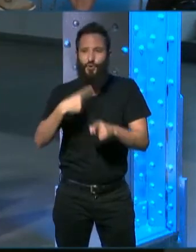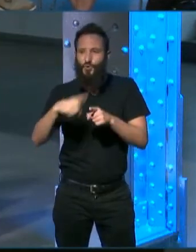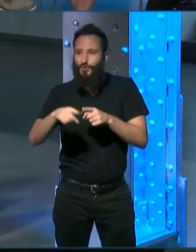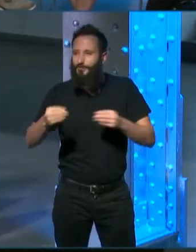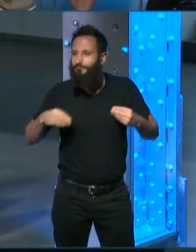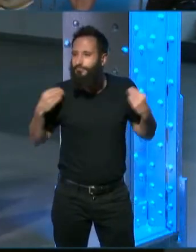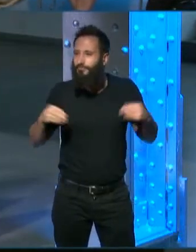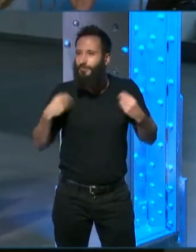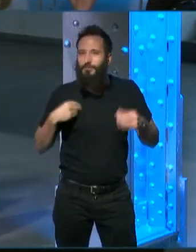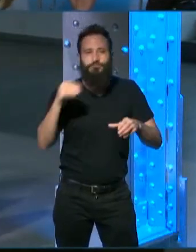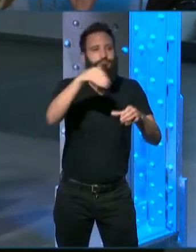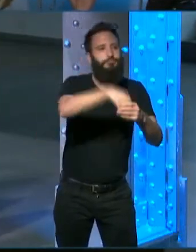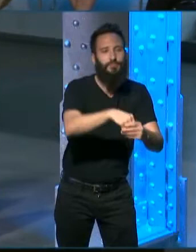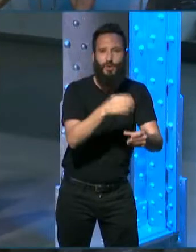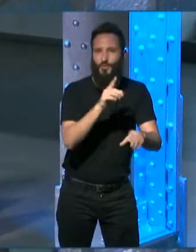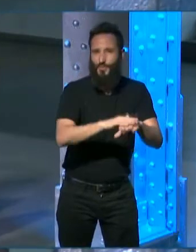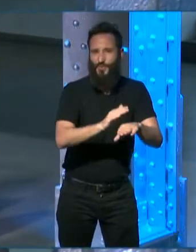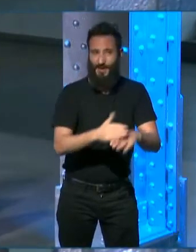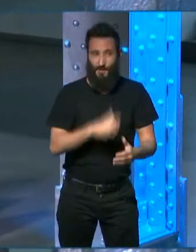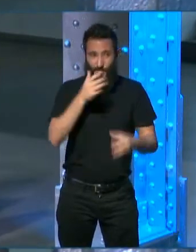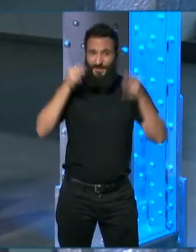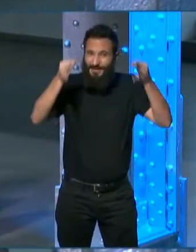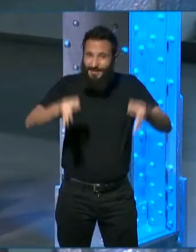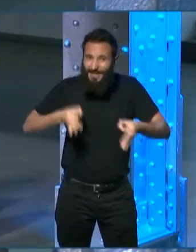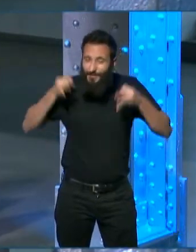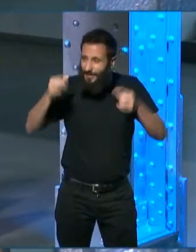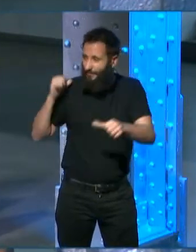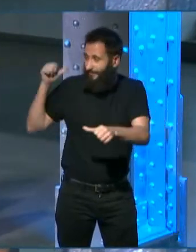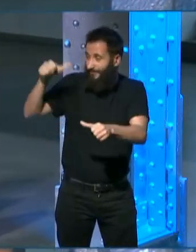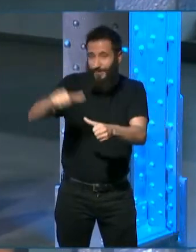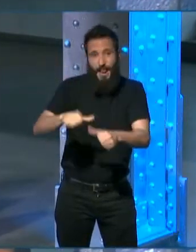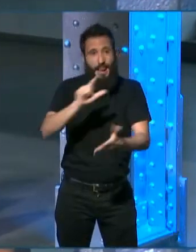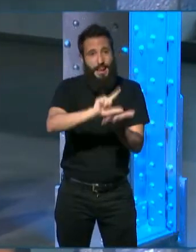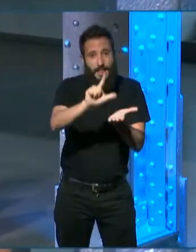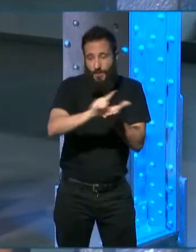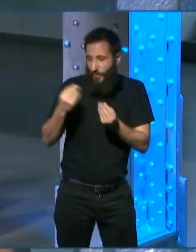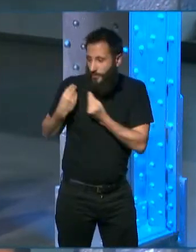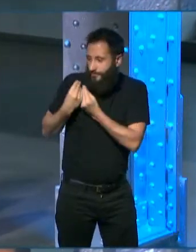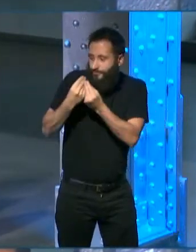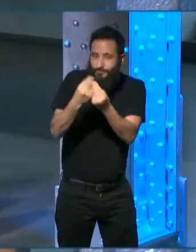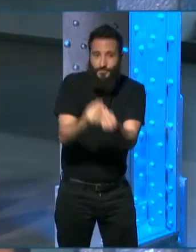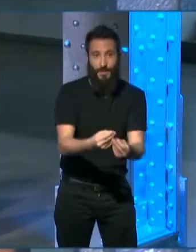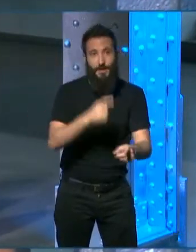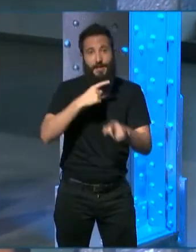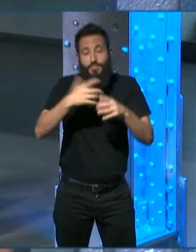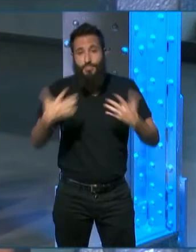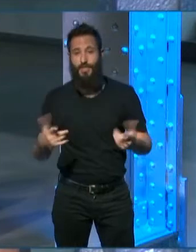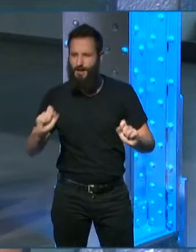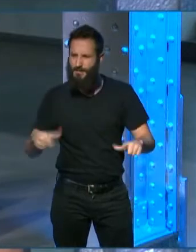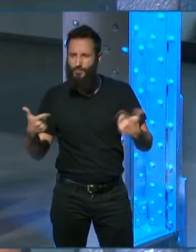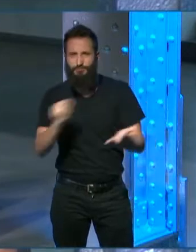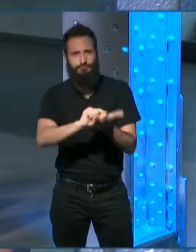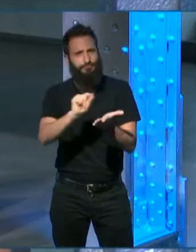es de siempre la literatura me ha acompañado, ha estado muy, muy presente, entonces era natural escribir porque